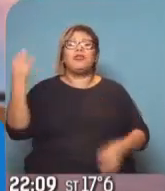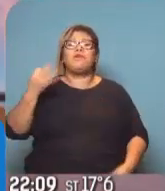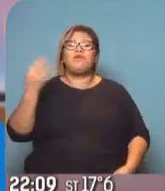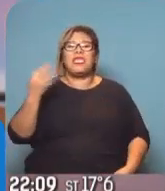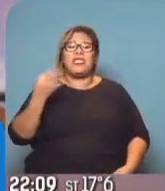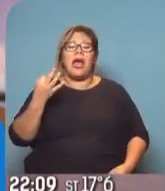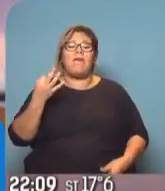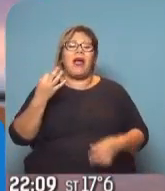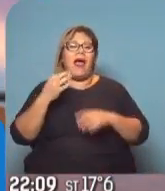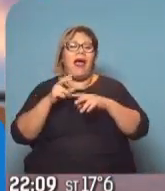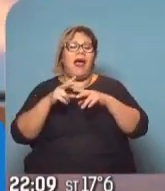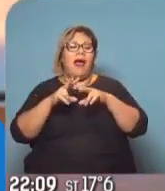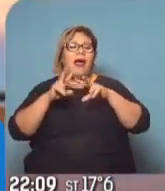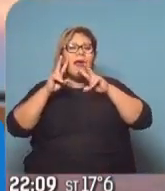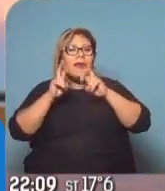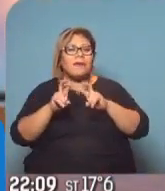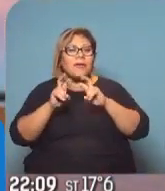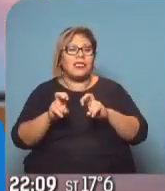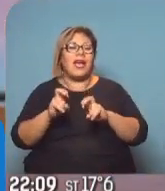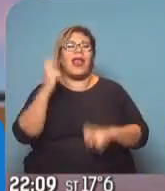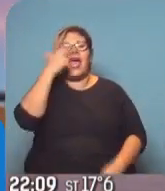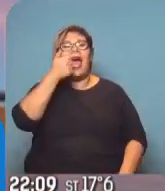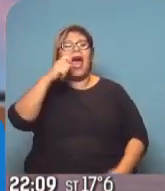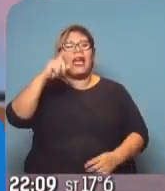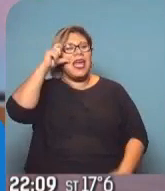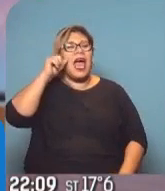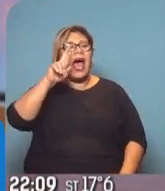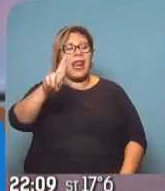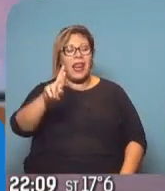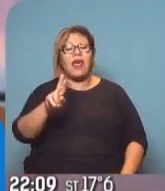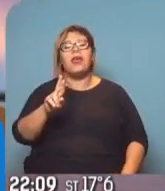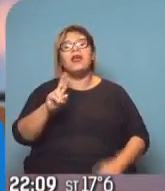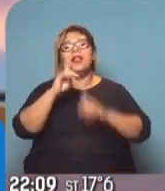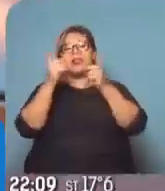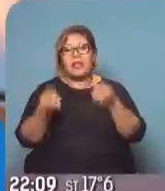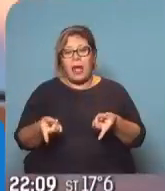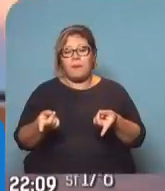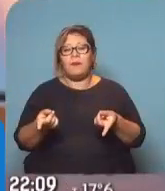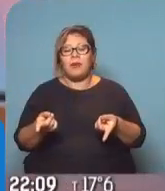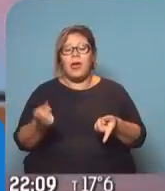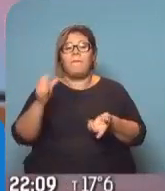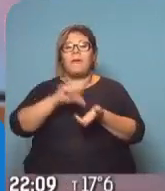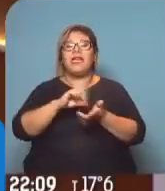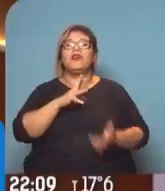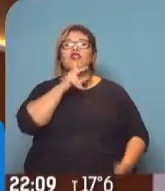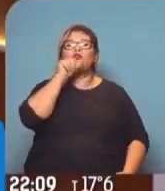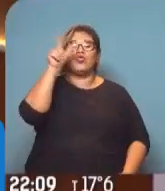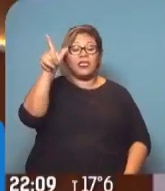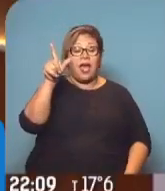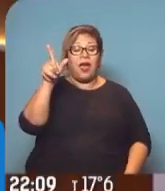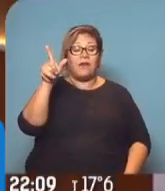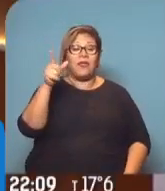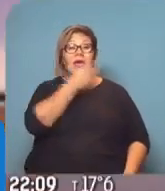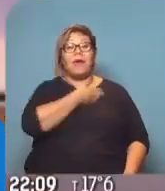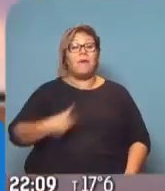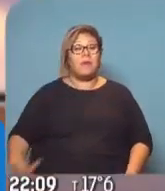emails de del principal aliado de Rusia, el líder sirio Bashir al-Assad, con lo